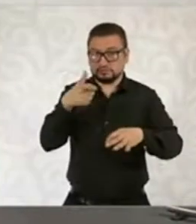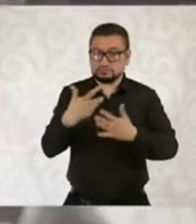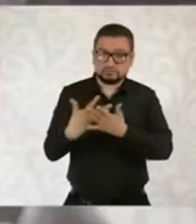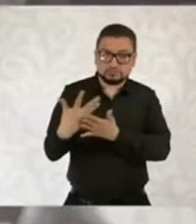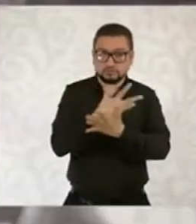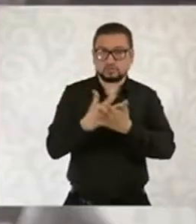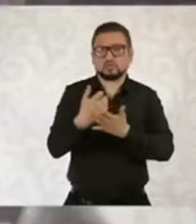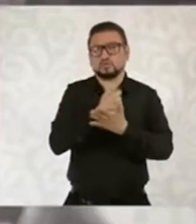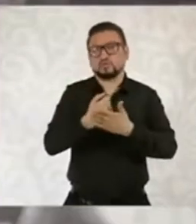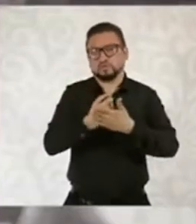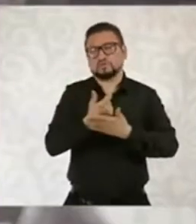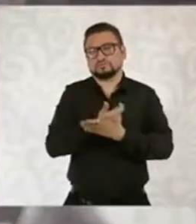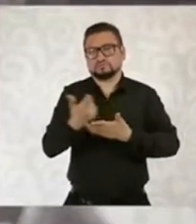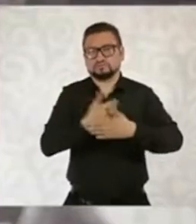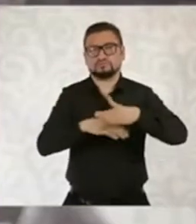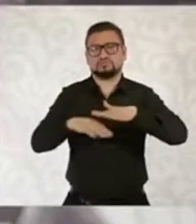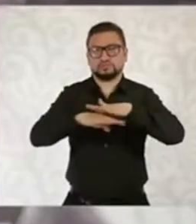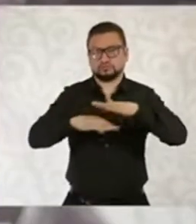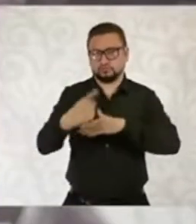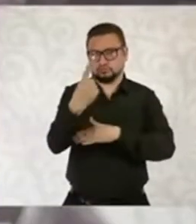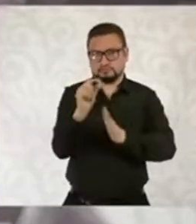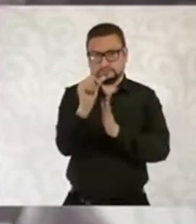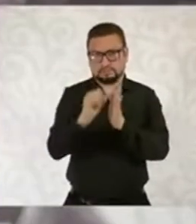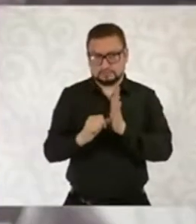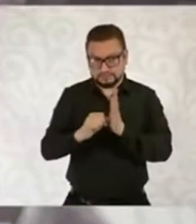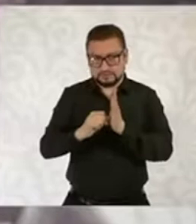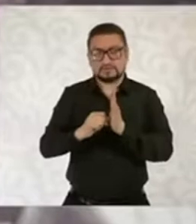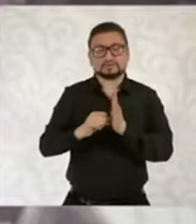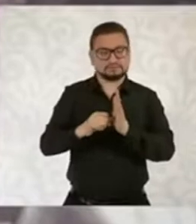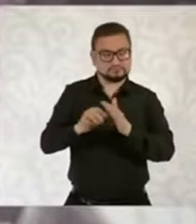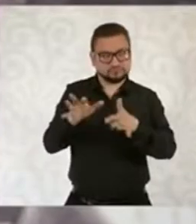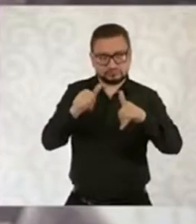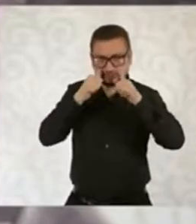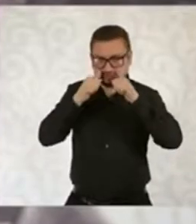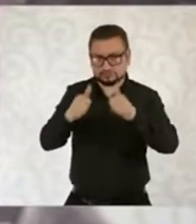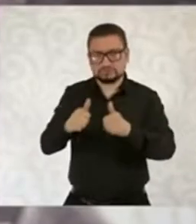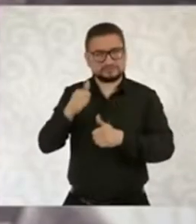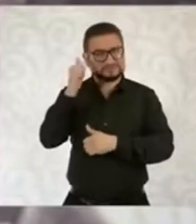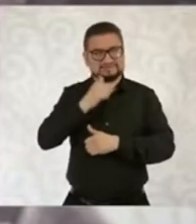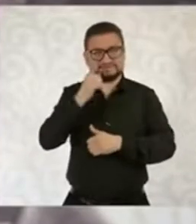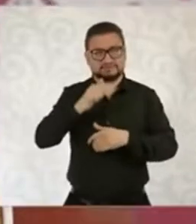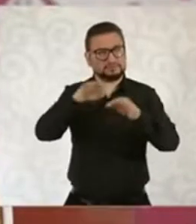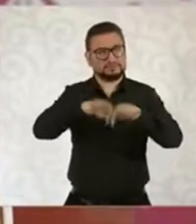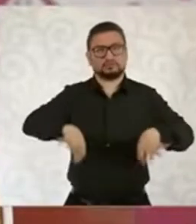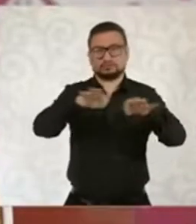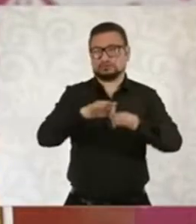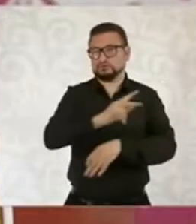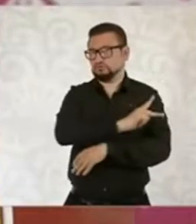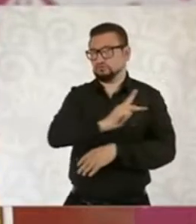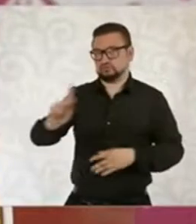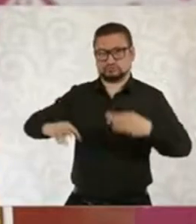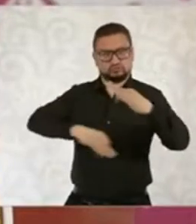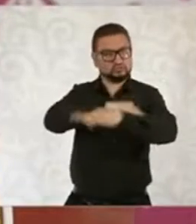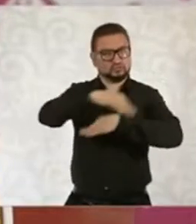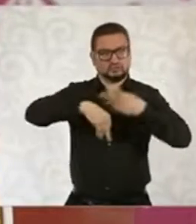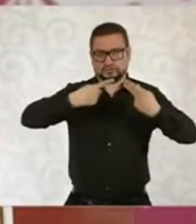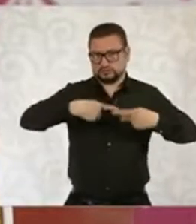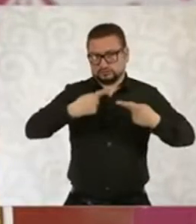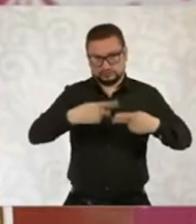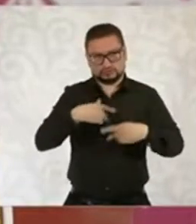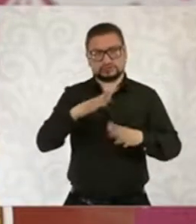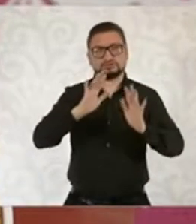ingreso neto de al menos un salario mínimo, sin perder de vista ya la importancia de que todas y todos son